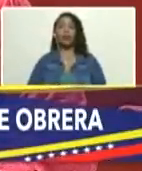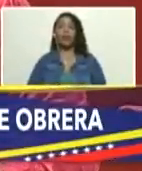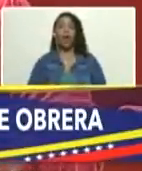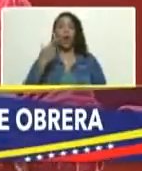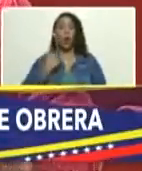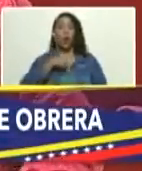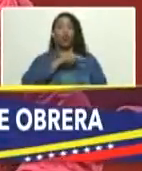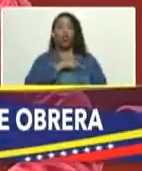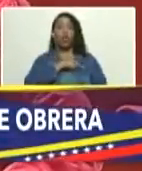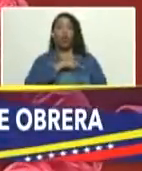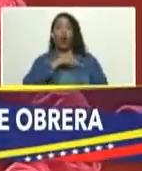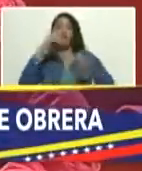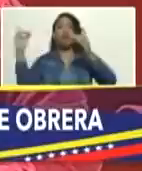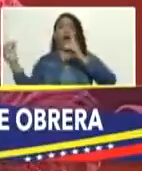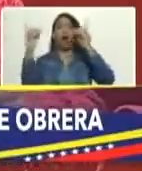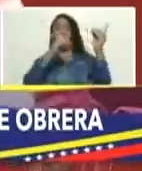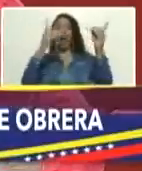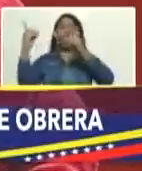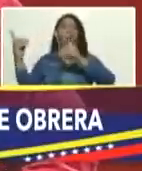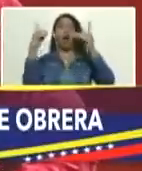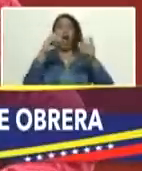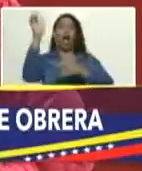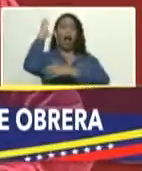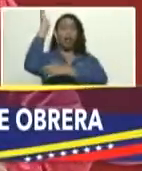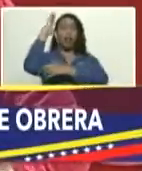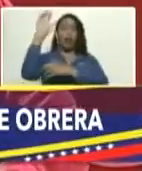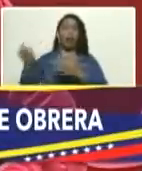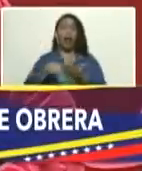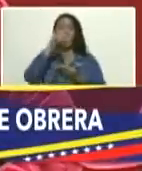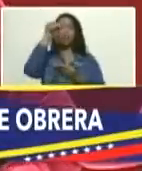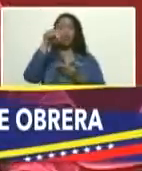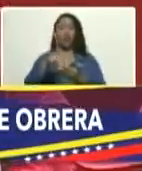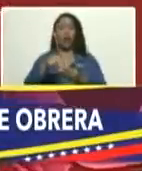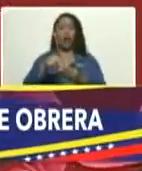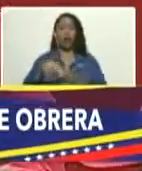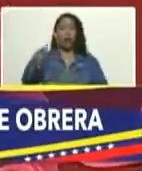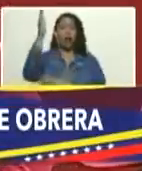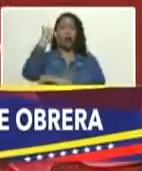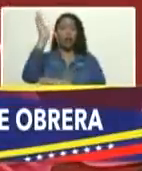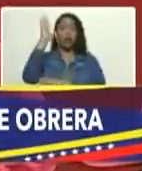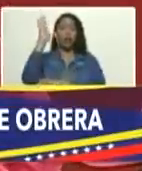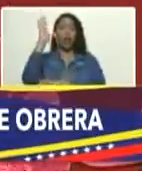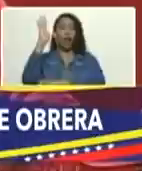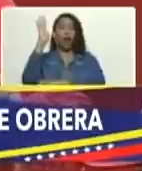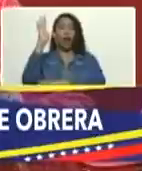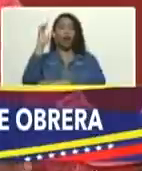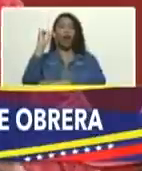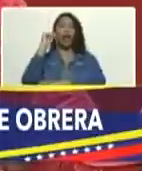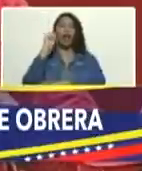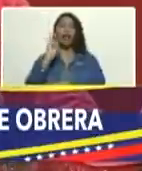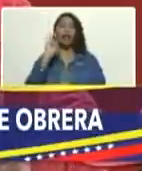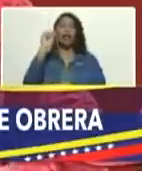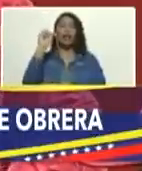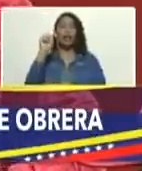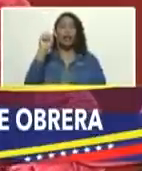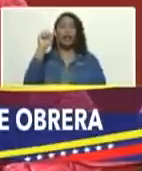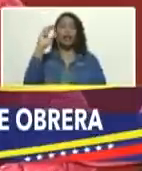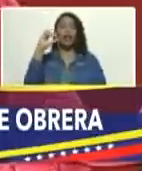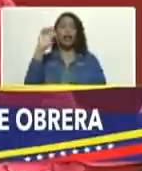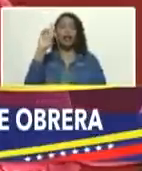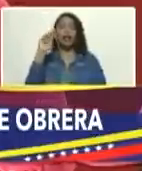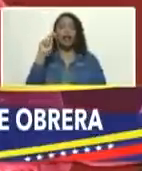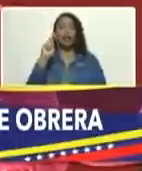nosotros debatimos en Asamblea Nacional, en Asamblea, en el INCRE, cuatro propuestas